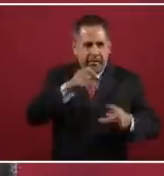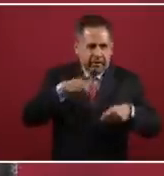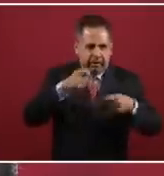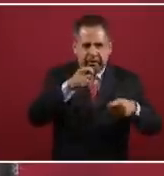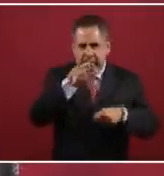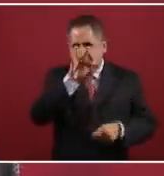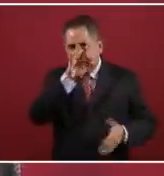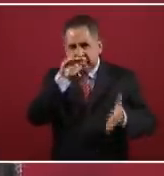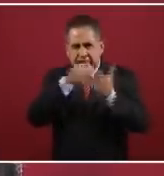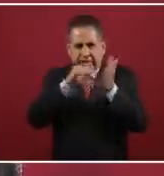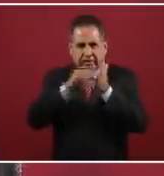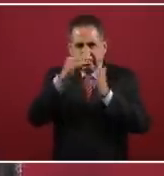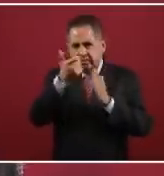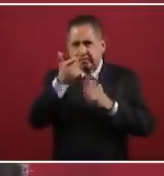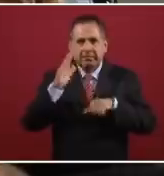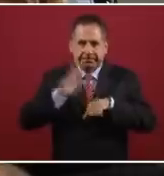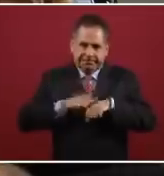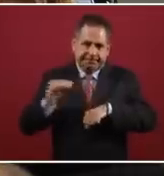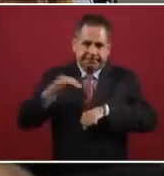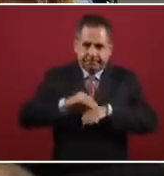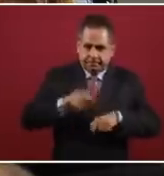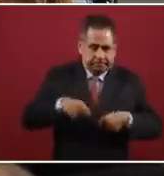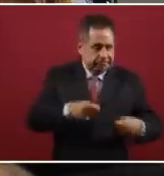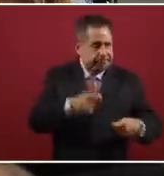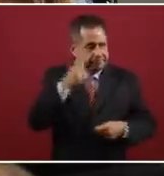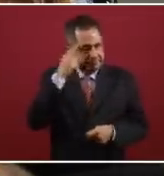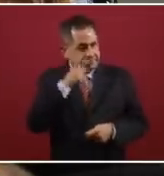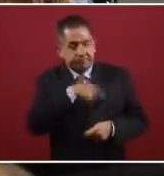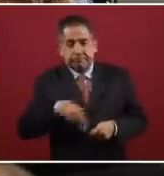millones de pesos para concluir